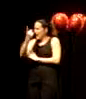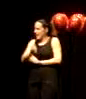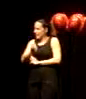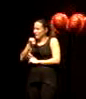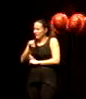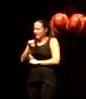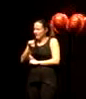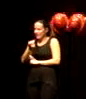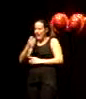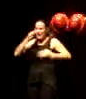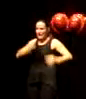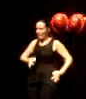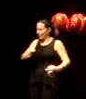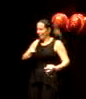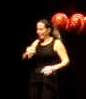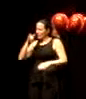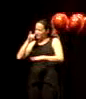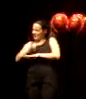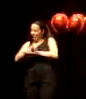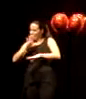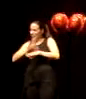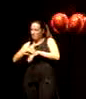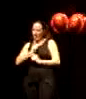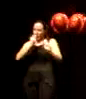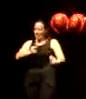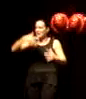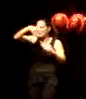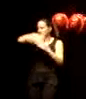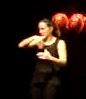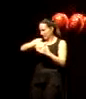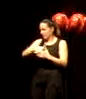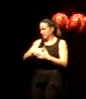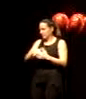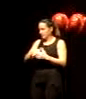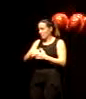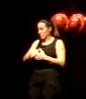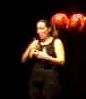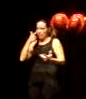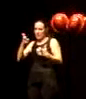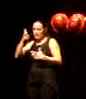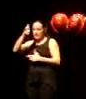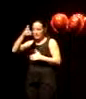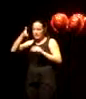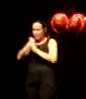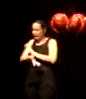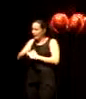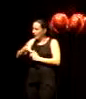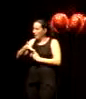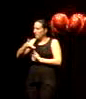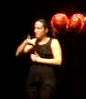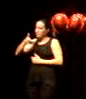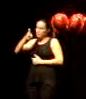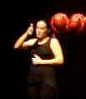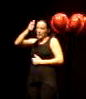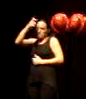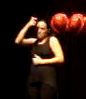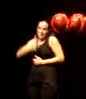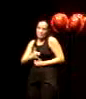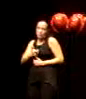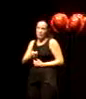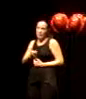traiciona a la realidad para otorgar un sentido. El artista es la persona capacitada o